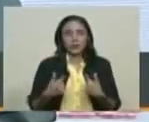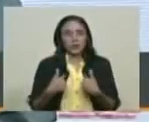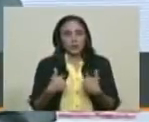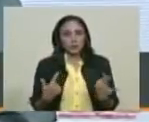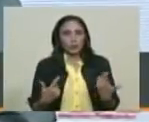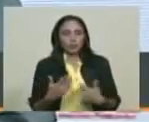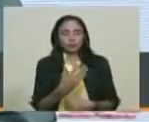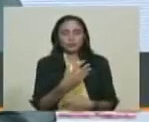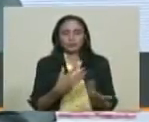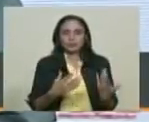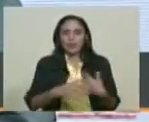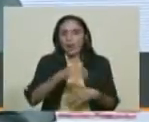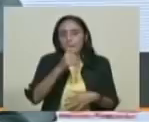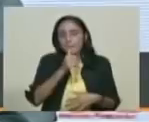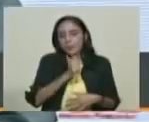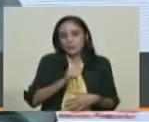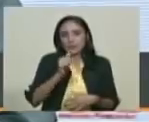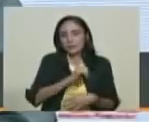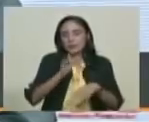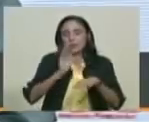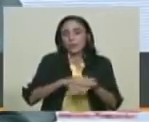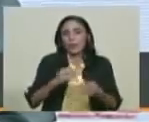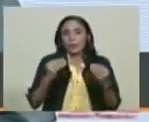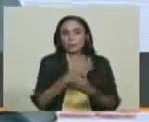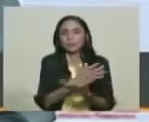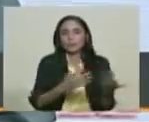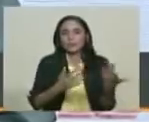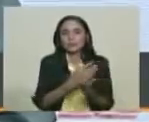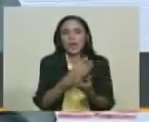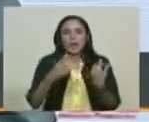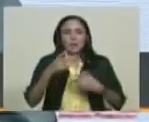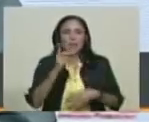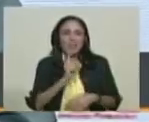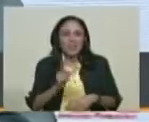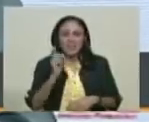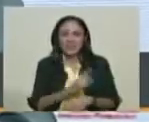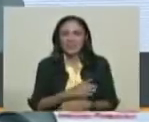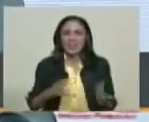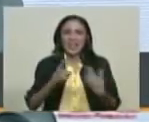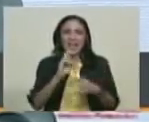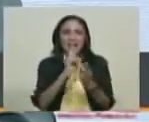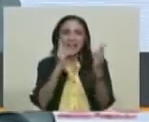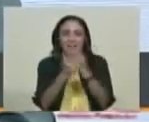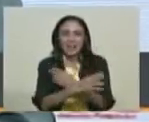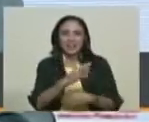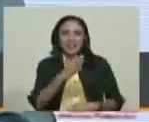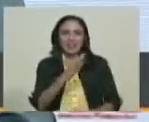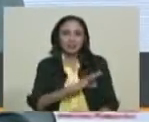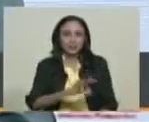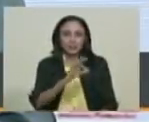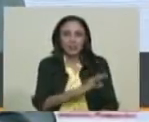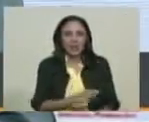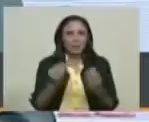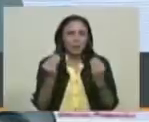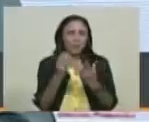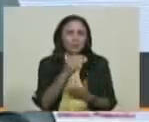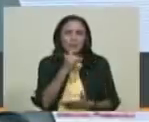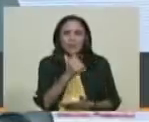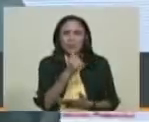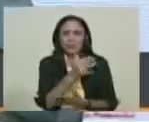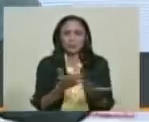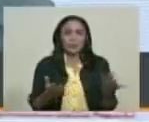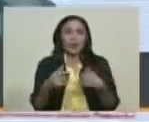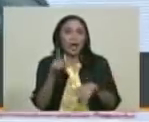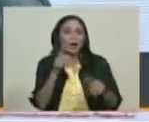esto porque veo tantas mentiras en las redes sociales, veo tantas mentiras en los restos que quedan de los voceros de la